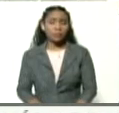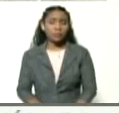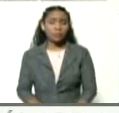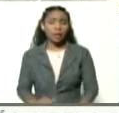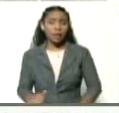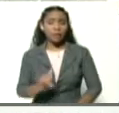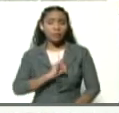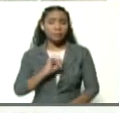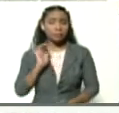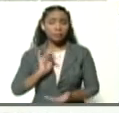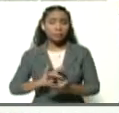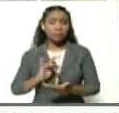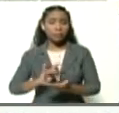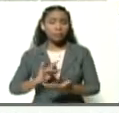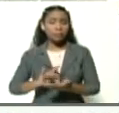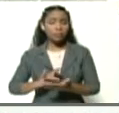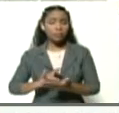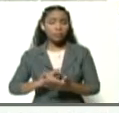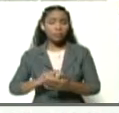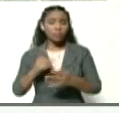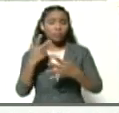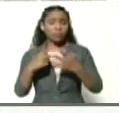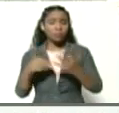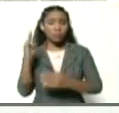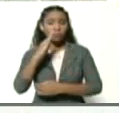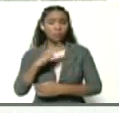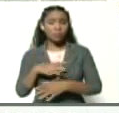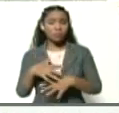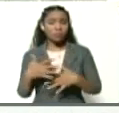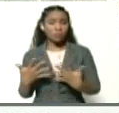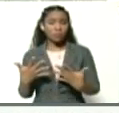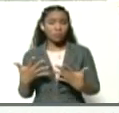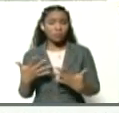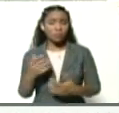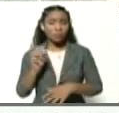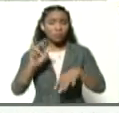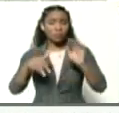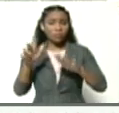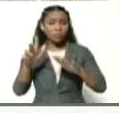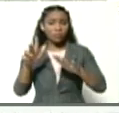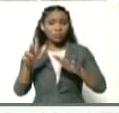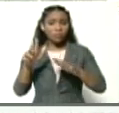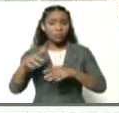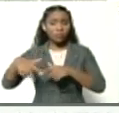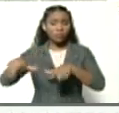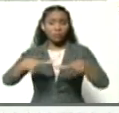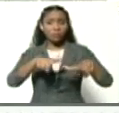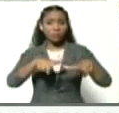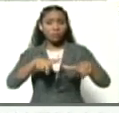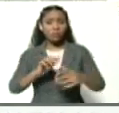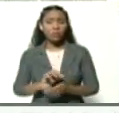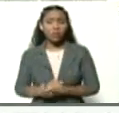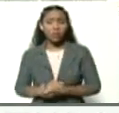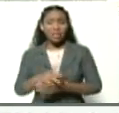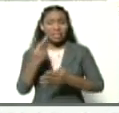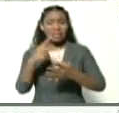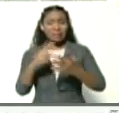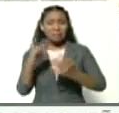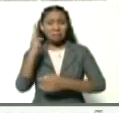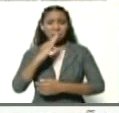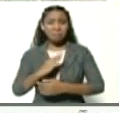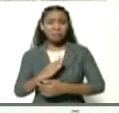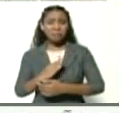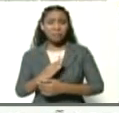la presencia de la variante brasileña en 13 entidades. Variante